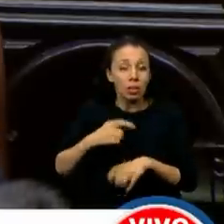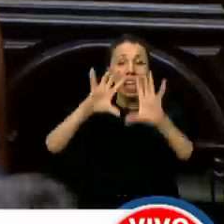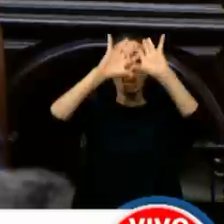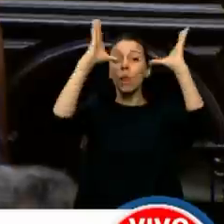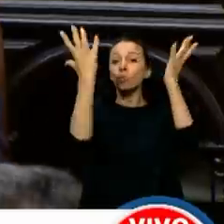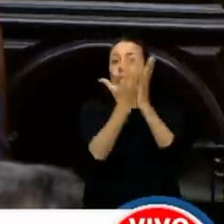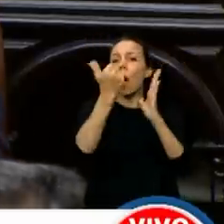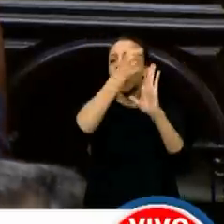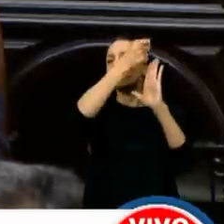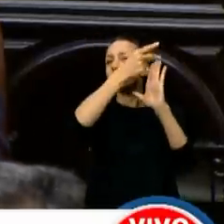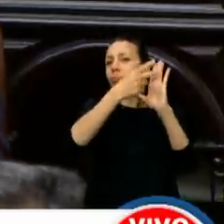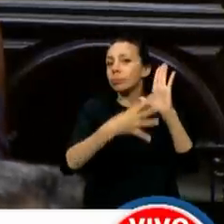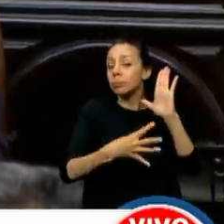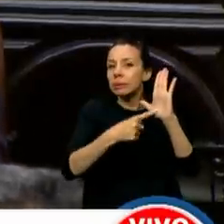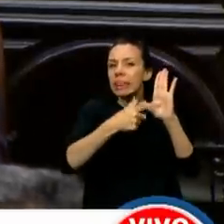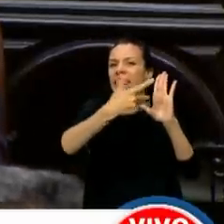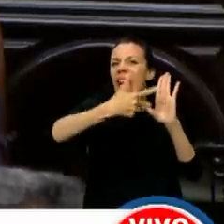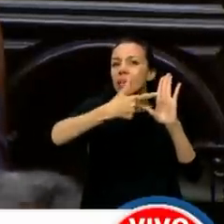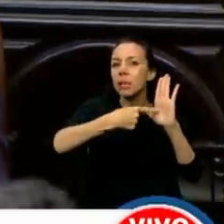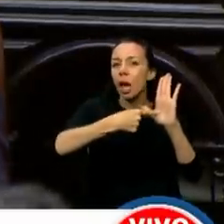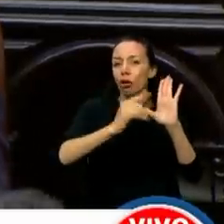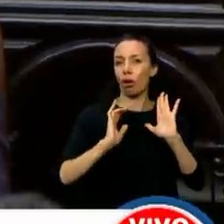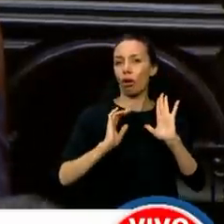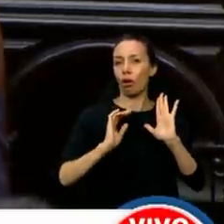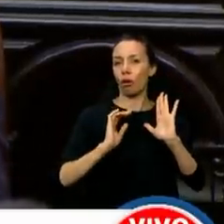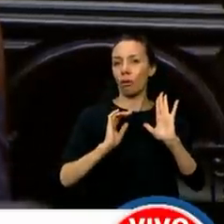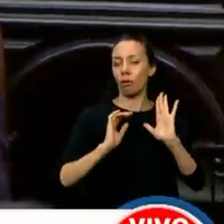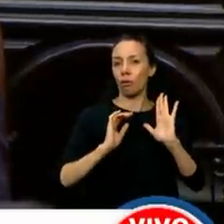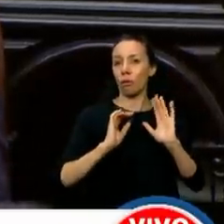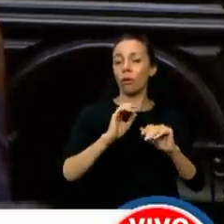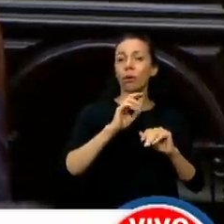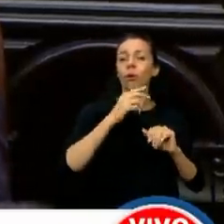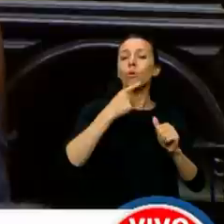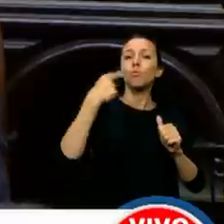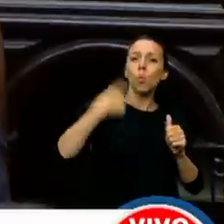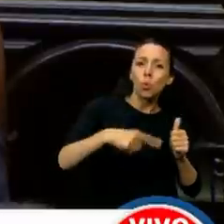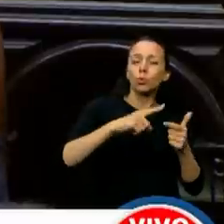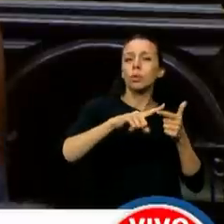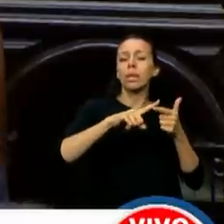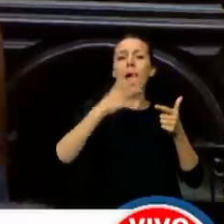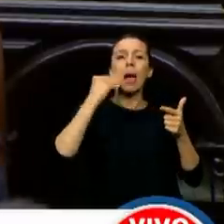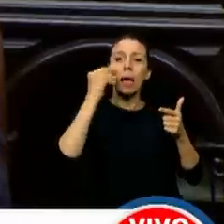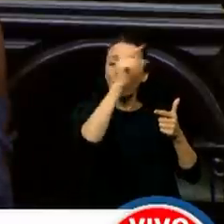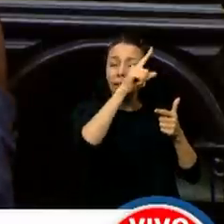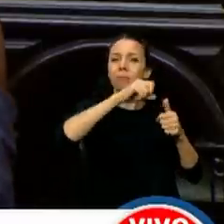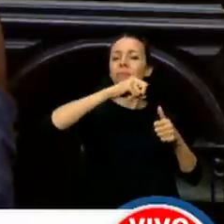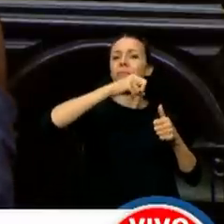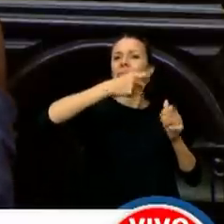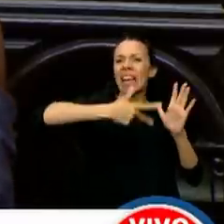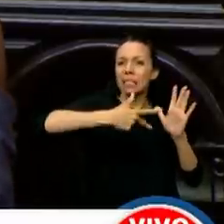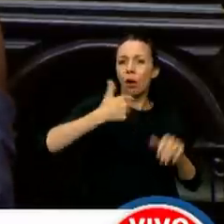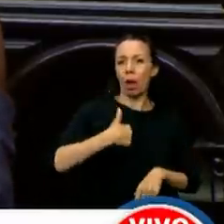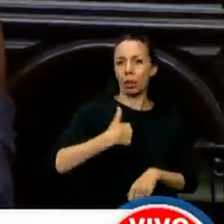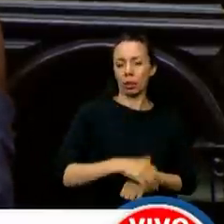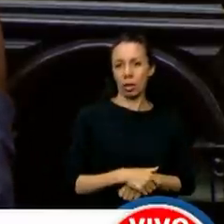tenían el privilegio de estar en el tercer lugar debajo de rusos y de británicos pero somos a su vez